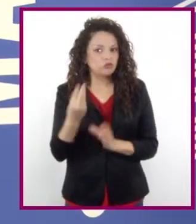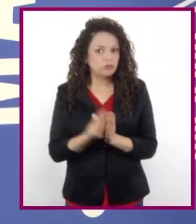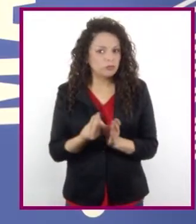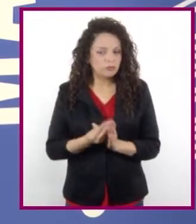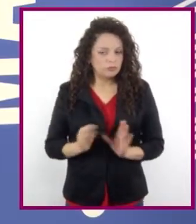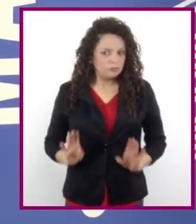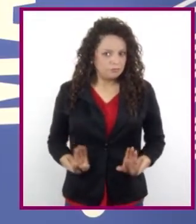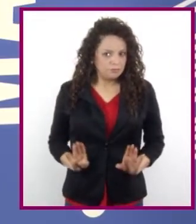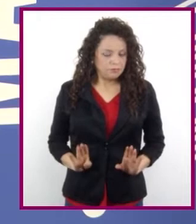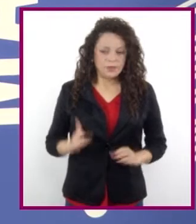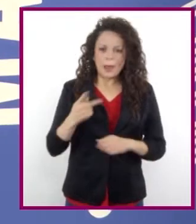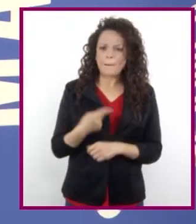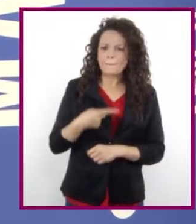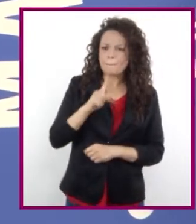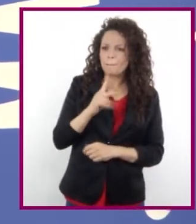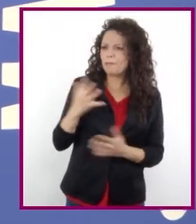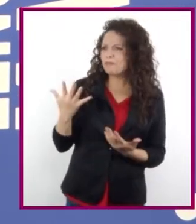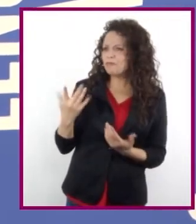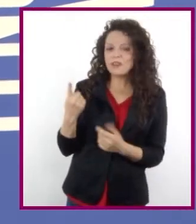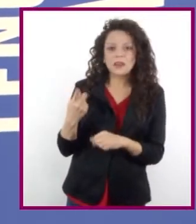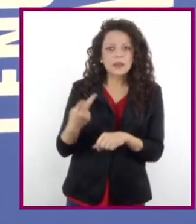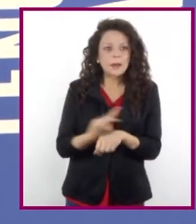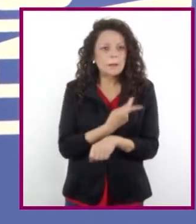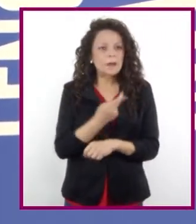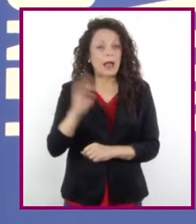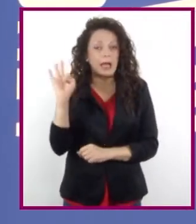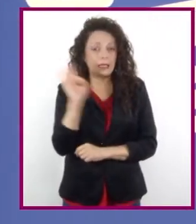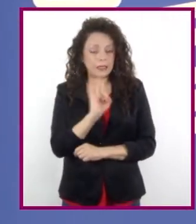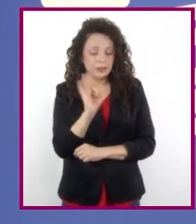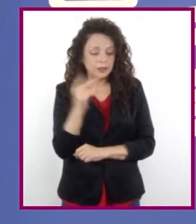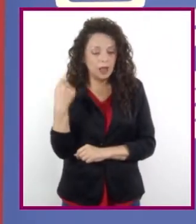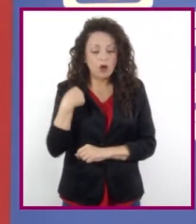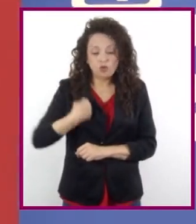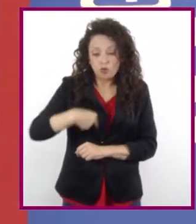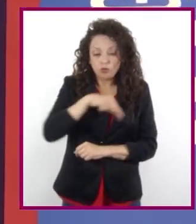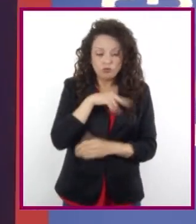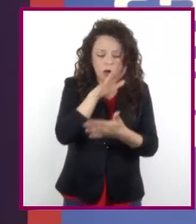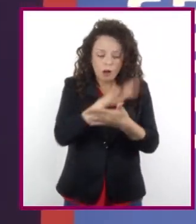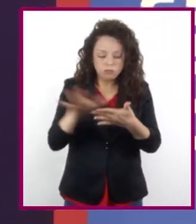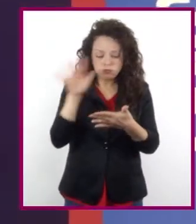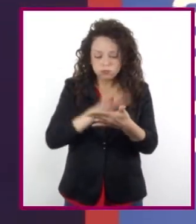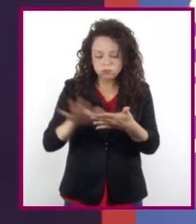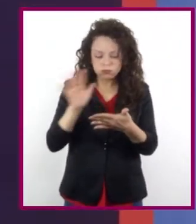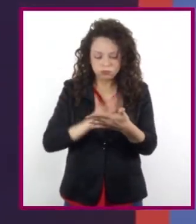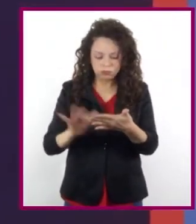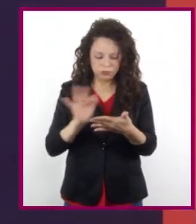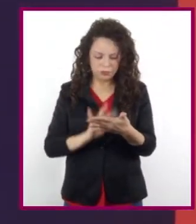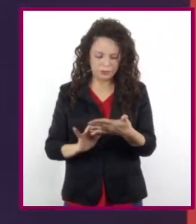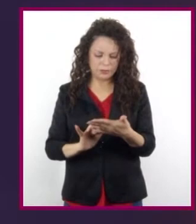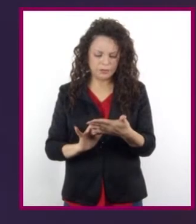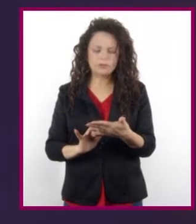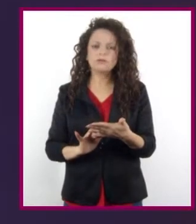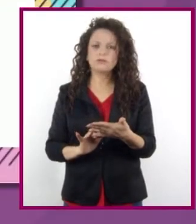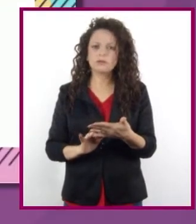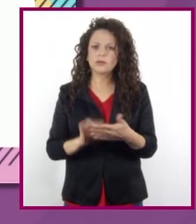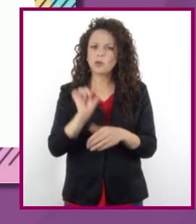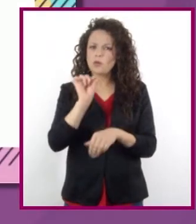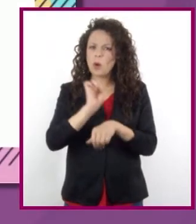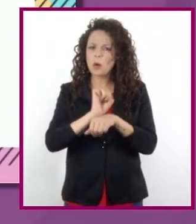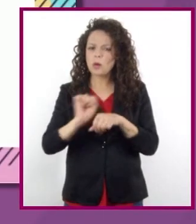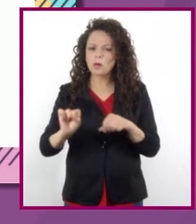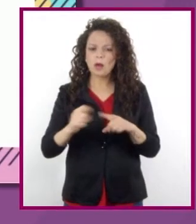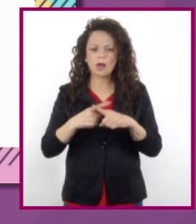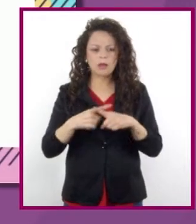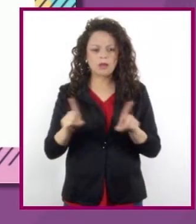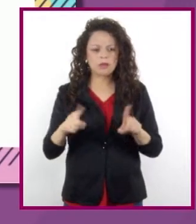Pero, ¿qué sucede si en cambio leemos un texto con una redacción ligeramente distinta?